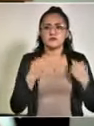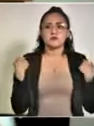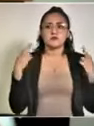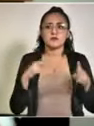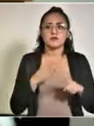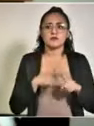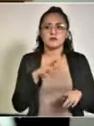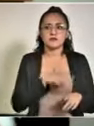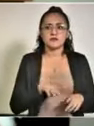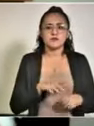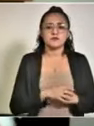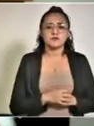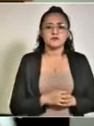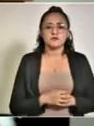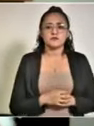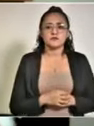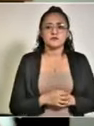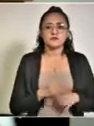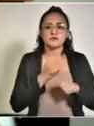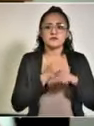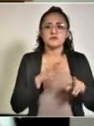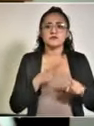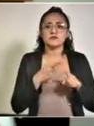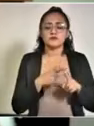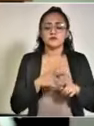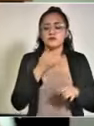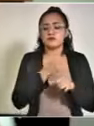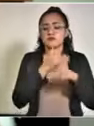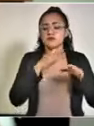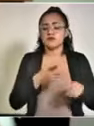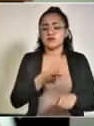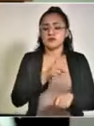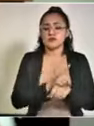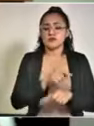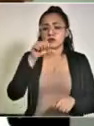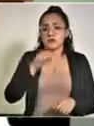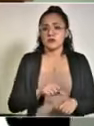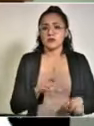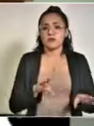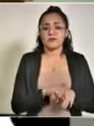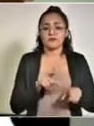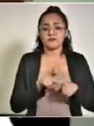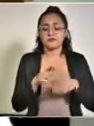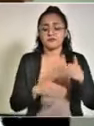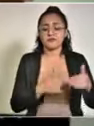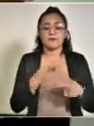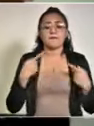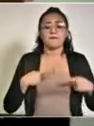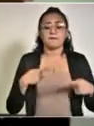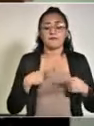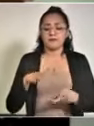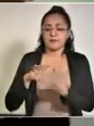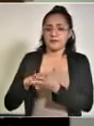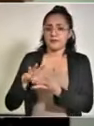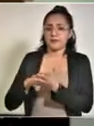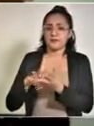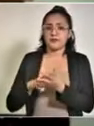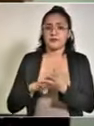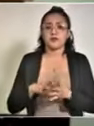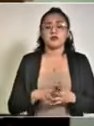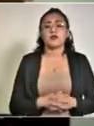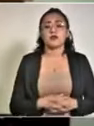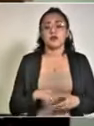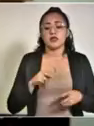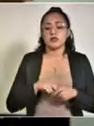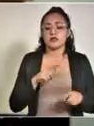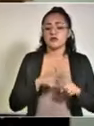representantes de los medios de comunicación. Informar que en el reporte del día de hoy, en cuanto al seguimiento de las personas privadas de su libertad